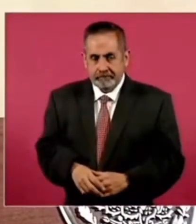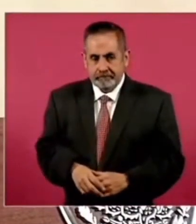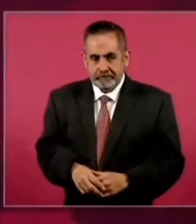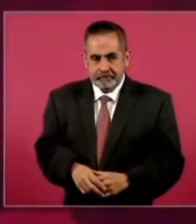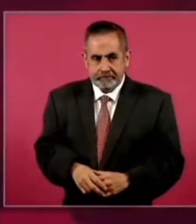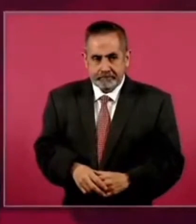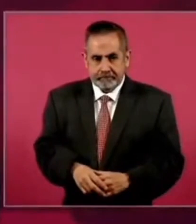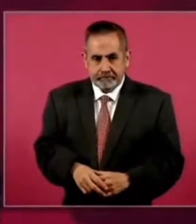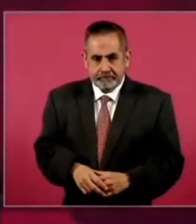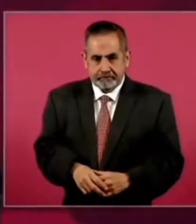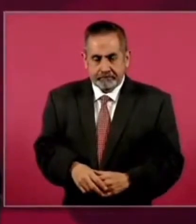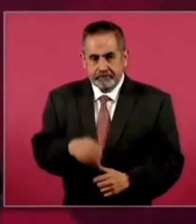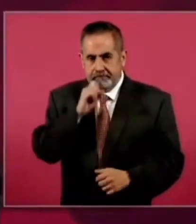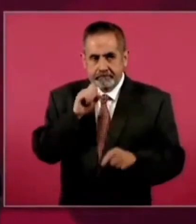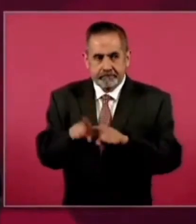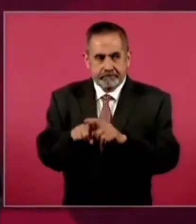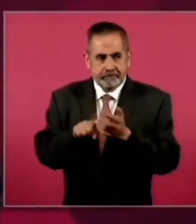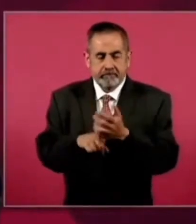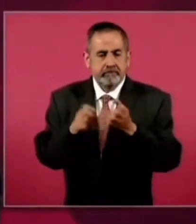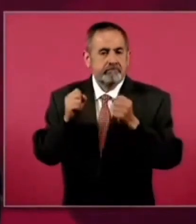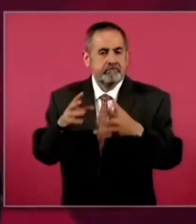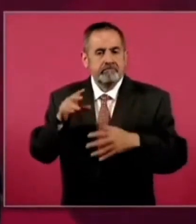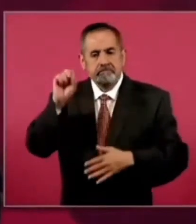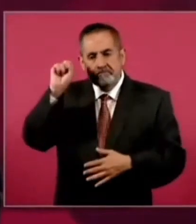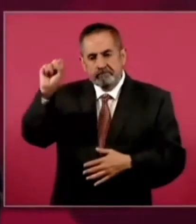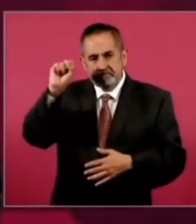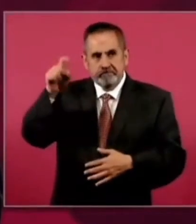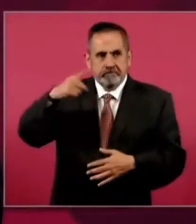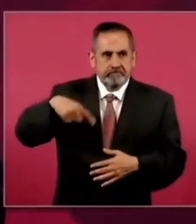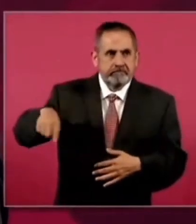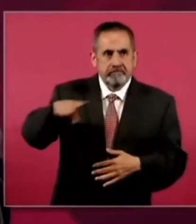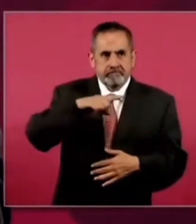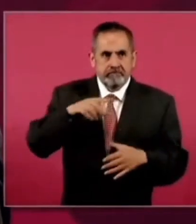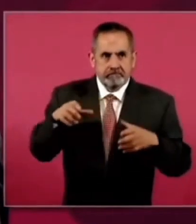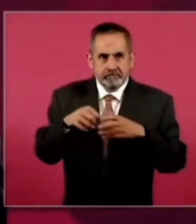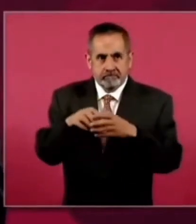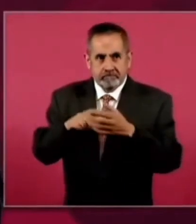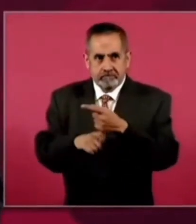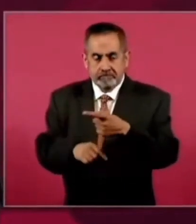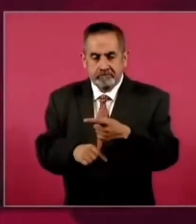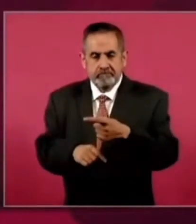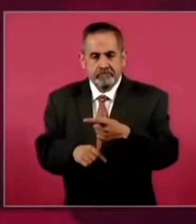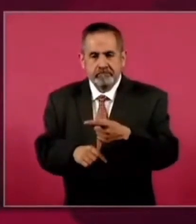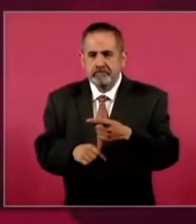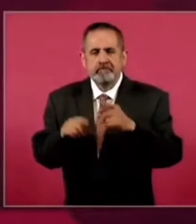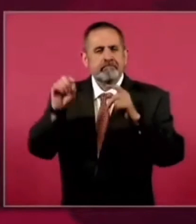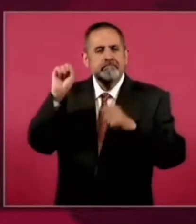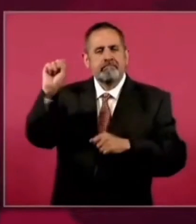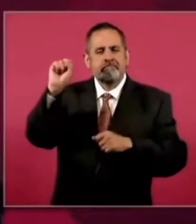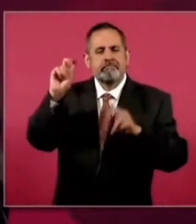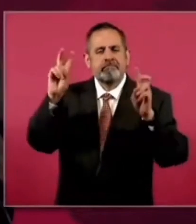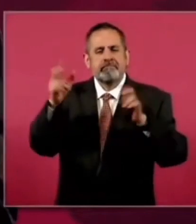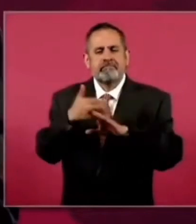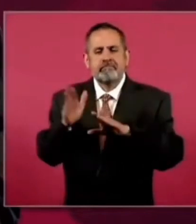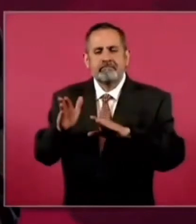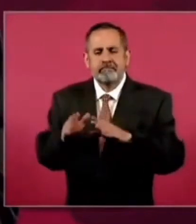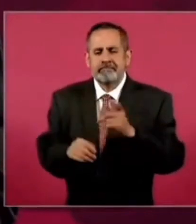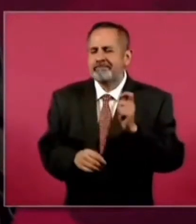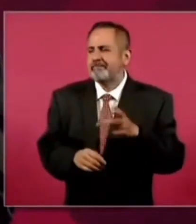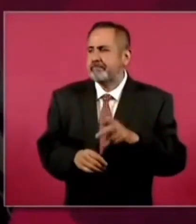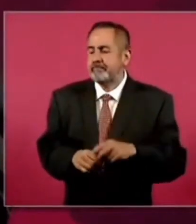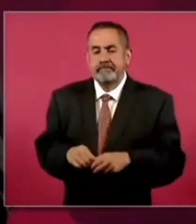hubieron también muchos sindicatos llamados blancos. La misma empresa